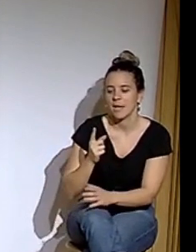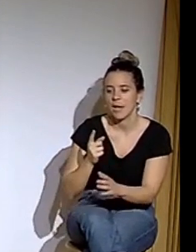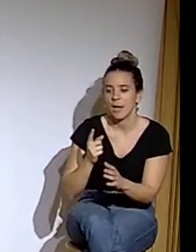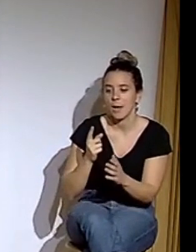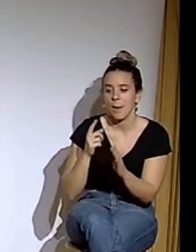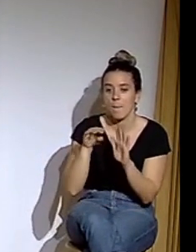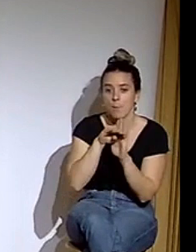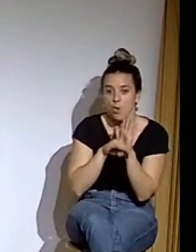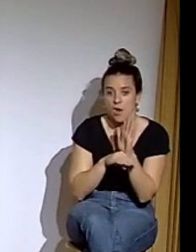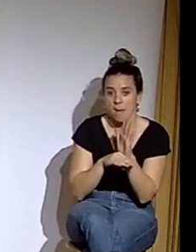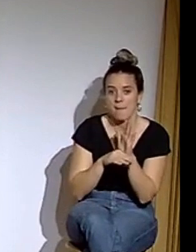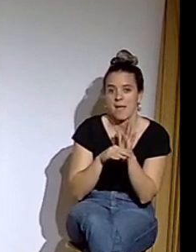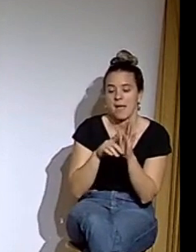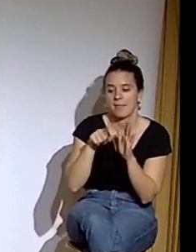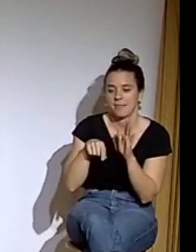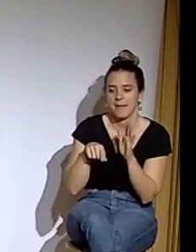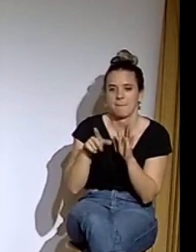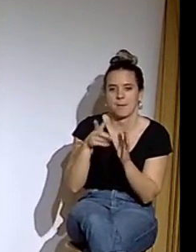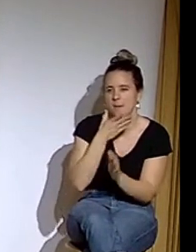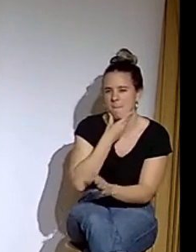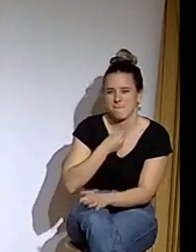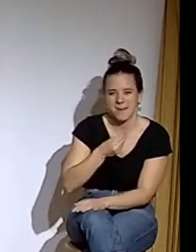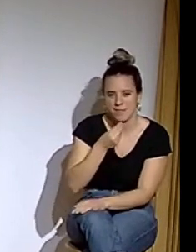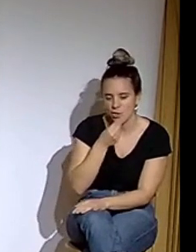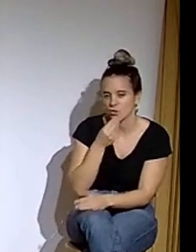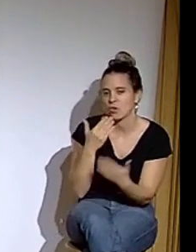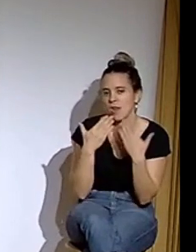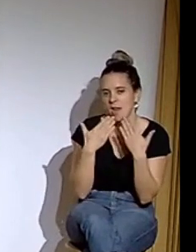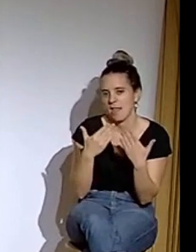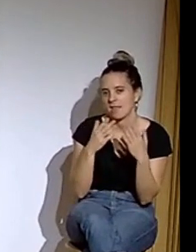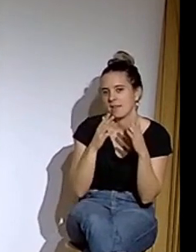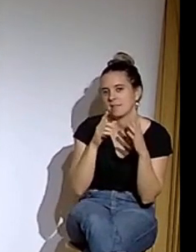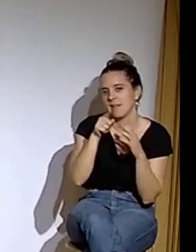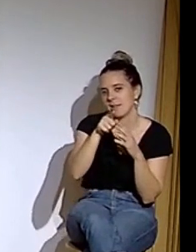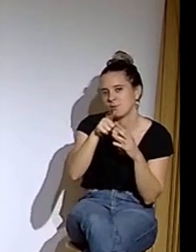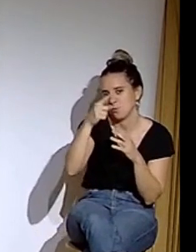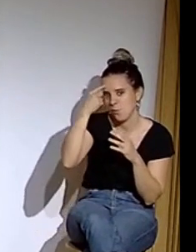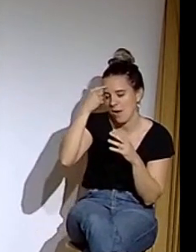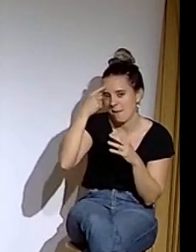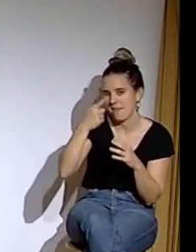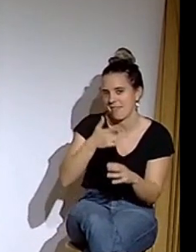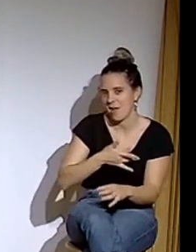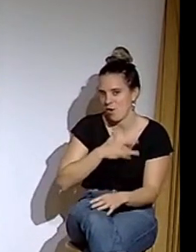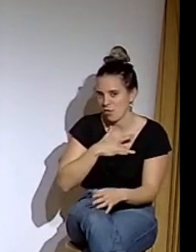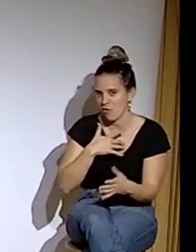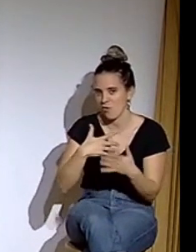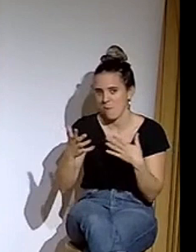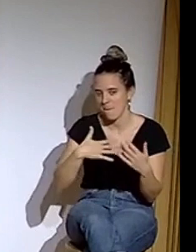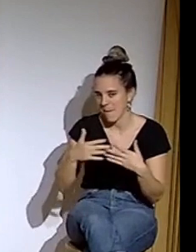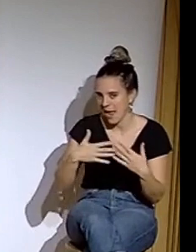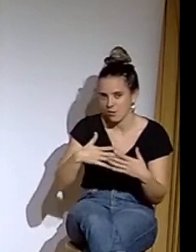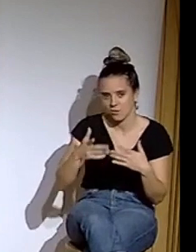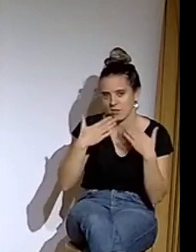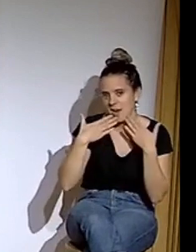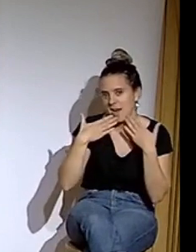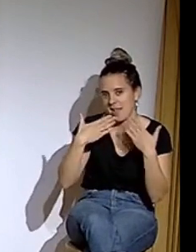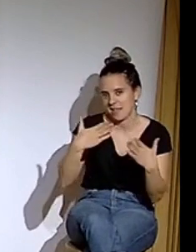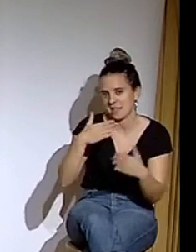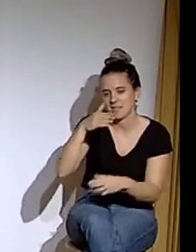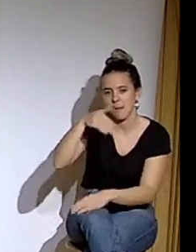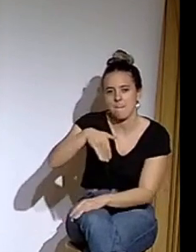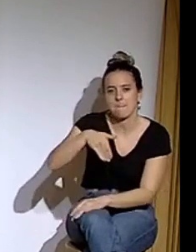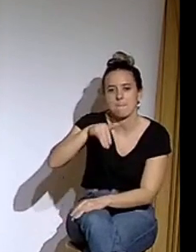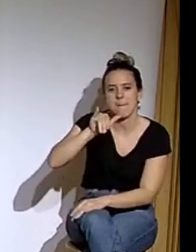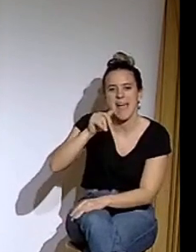si lo veis el programa del ciclo también es precioso y es Gracias también a su a su cabeza su corazón y a sus manos y muchísimas gracias Mike